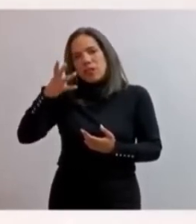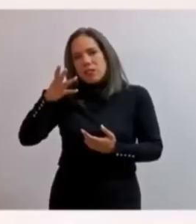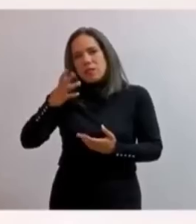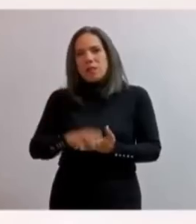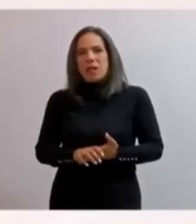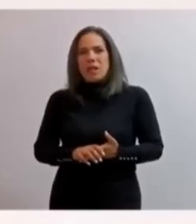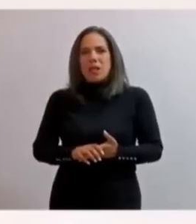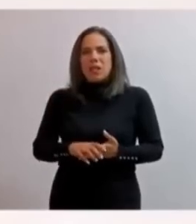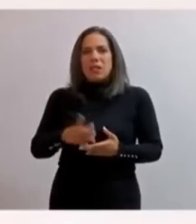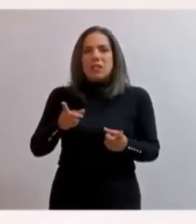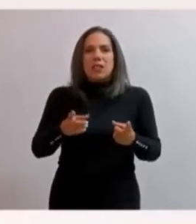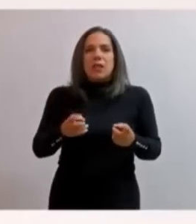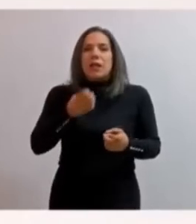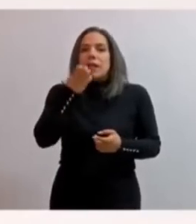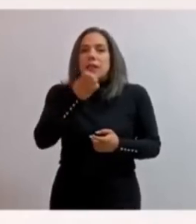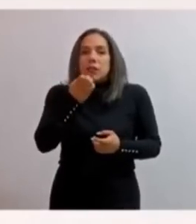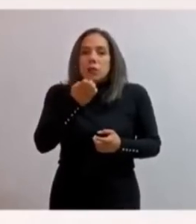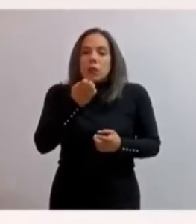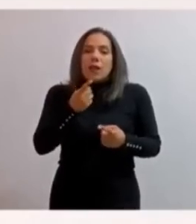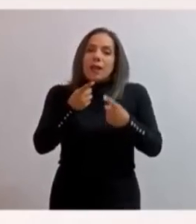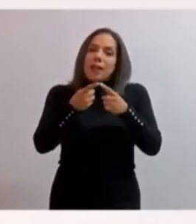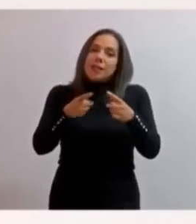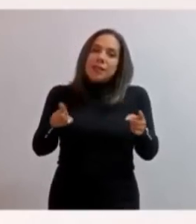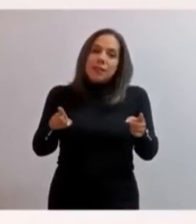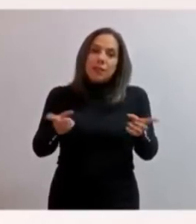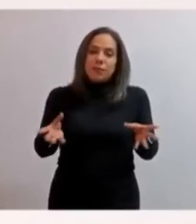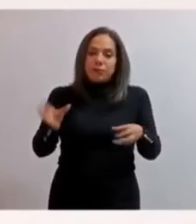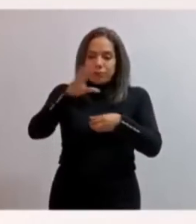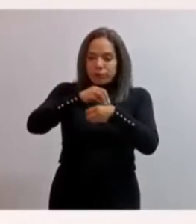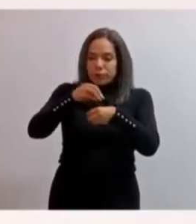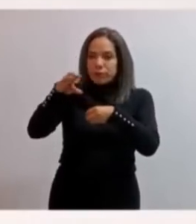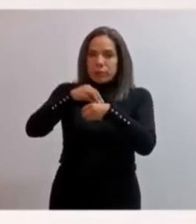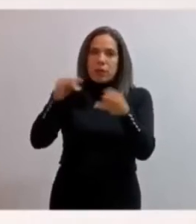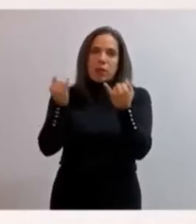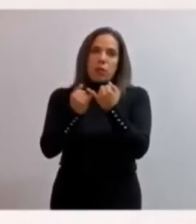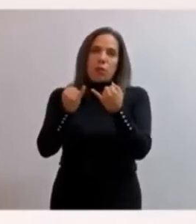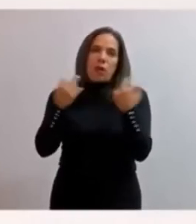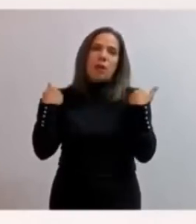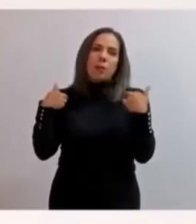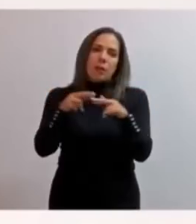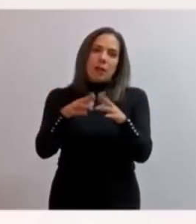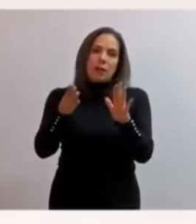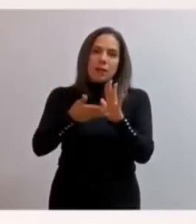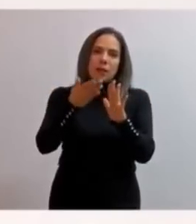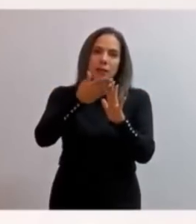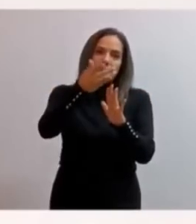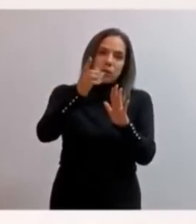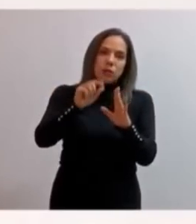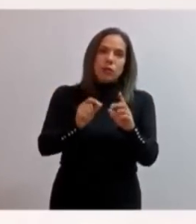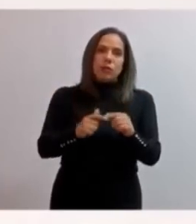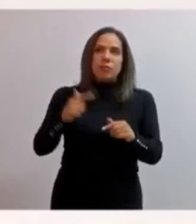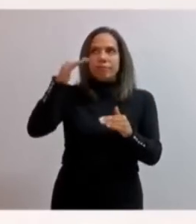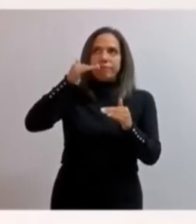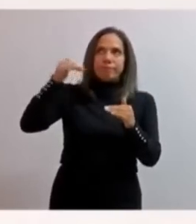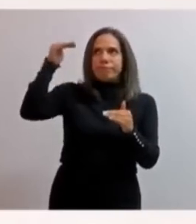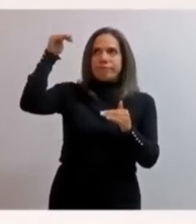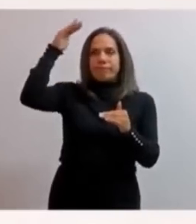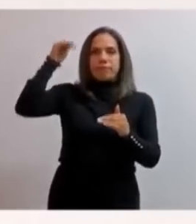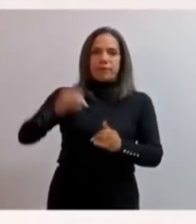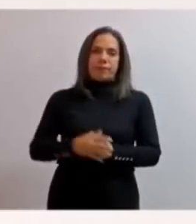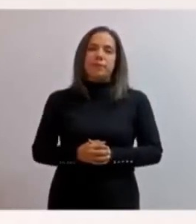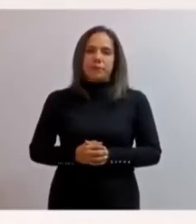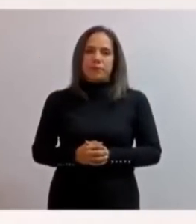Es un comentario. Doy lectura a otro, de María del Coral Morales